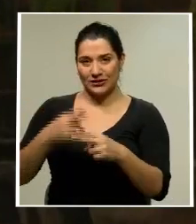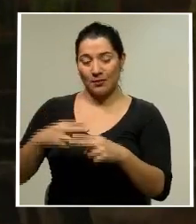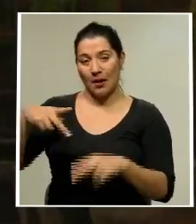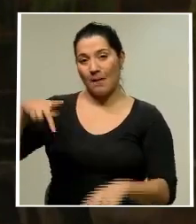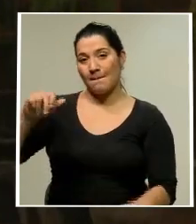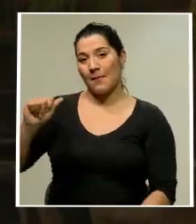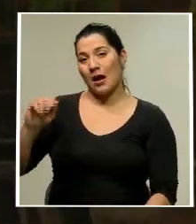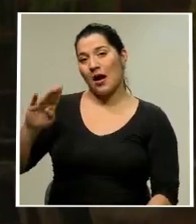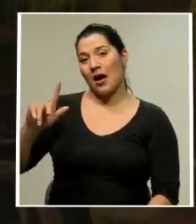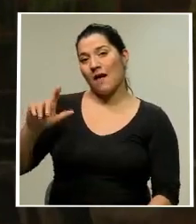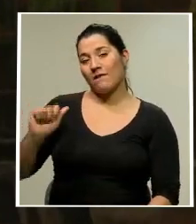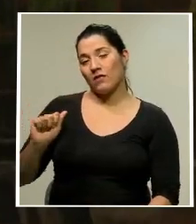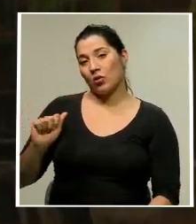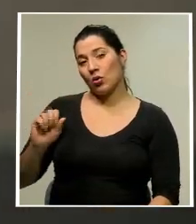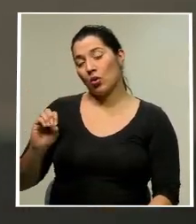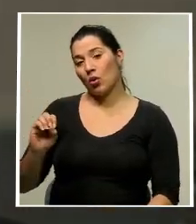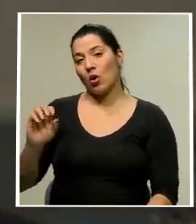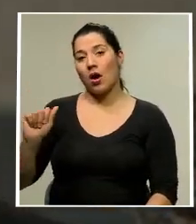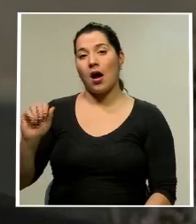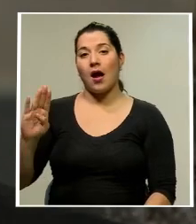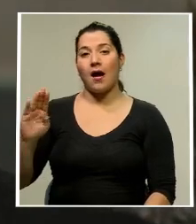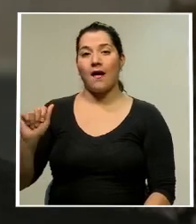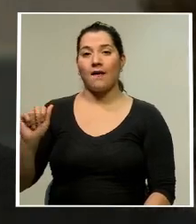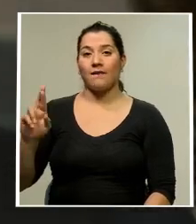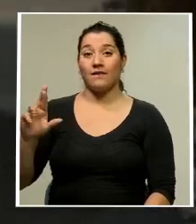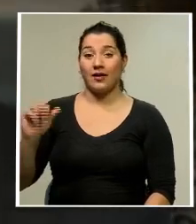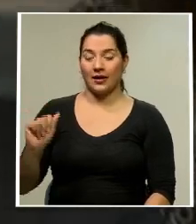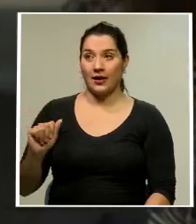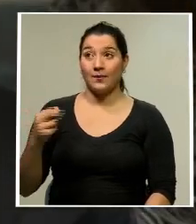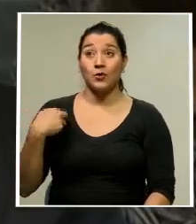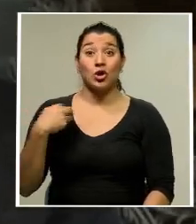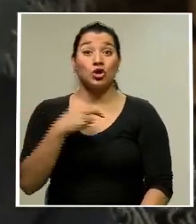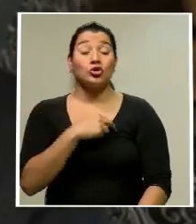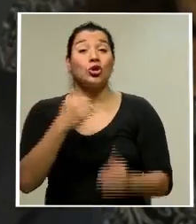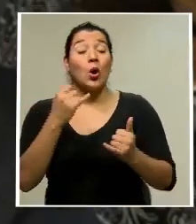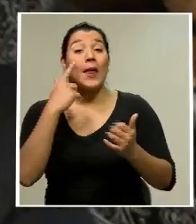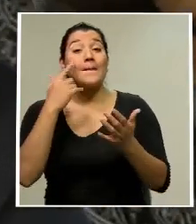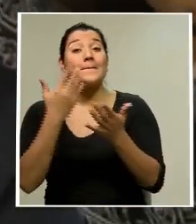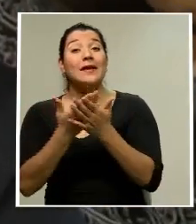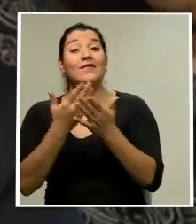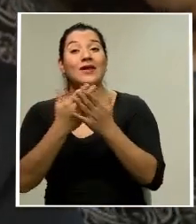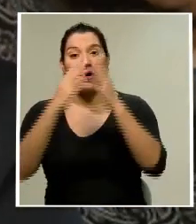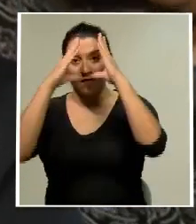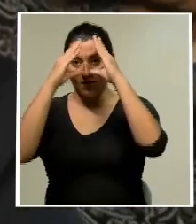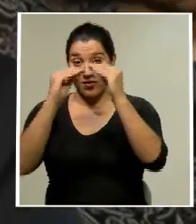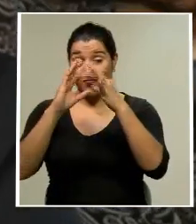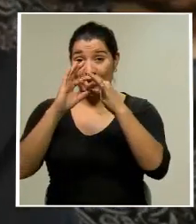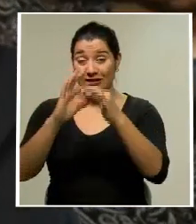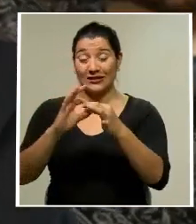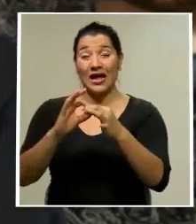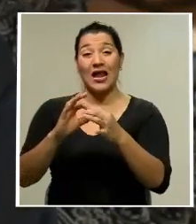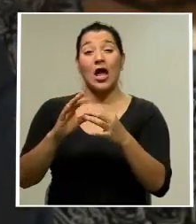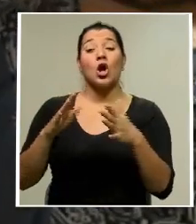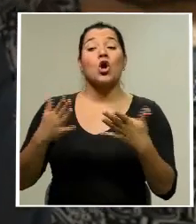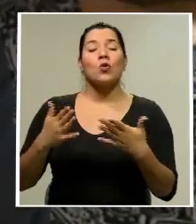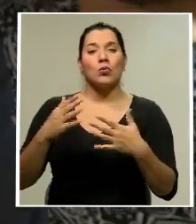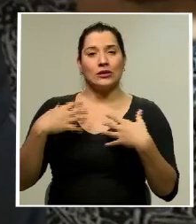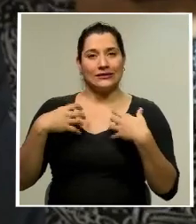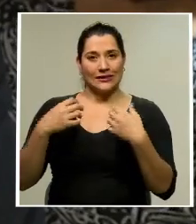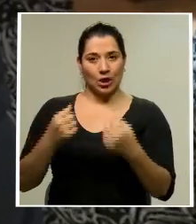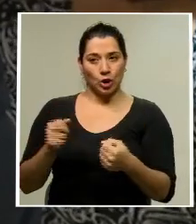Ánica. Estamos verificando una información sobre el estado de salud del diputado Peña.